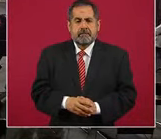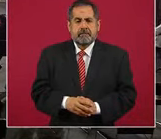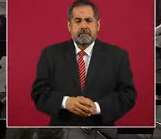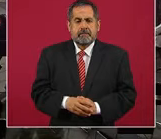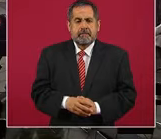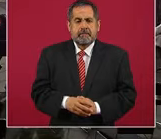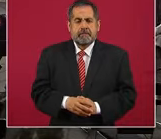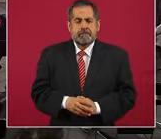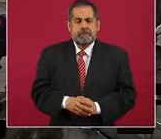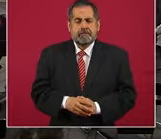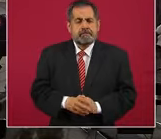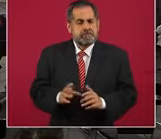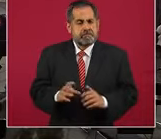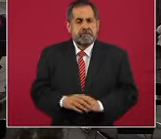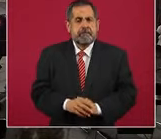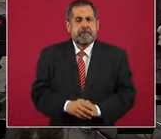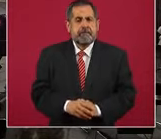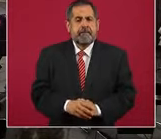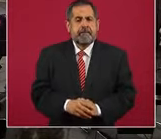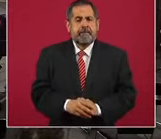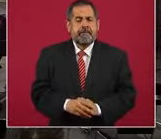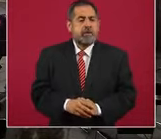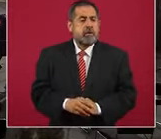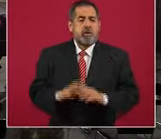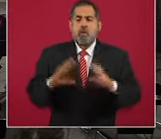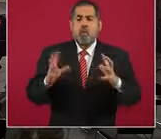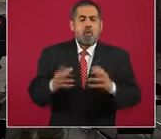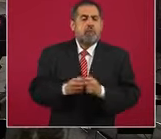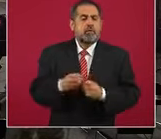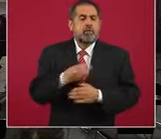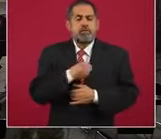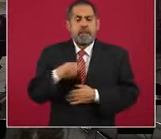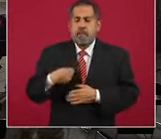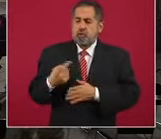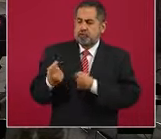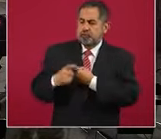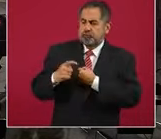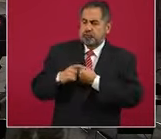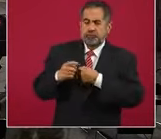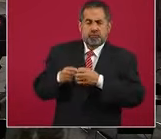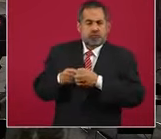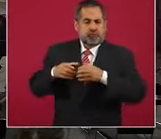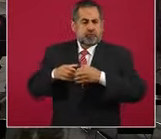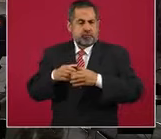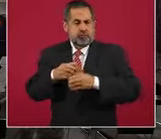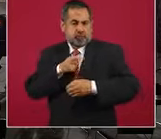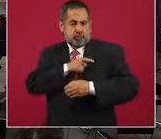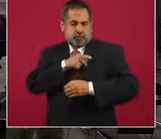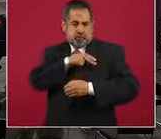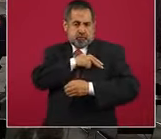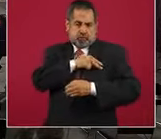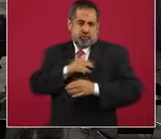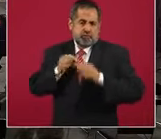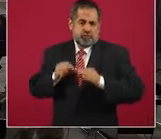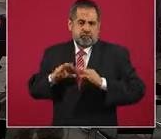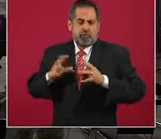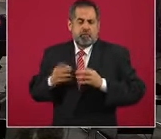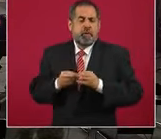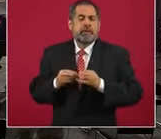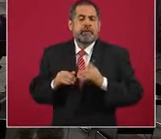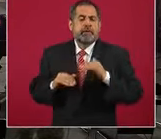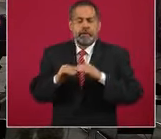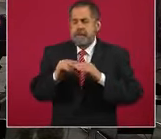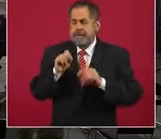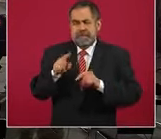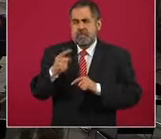Bueno, los efectivos de la Guardia Nacional continúan en el mismo número del